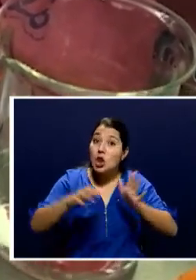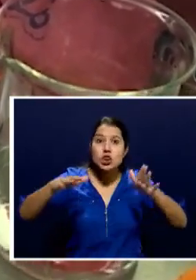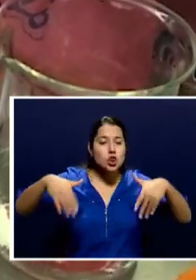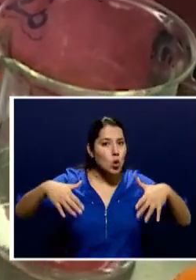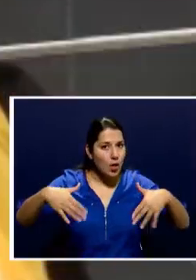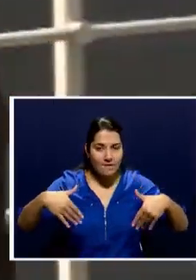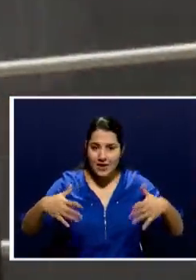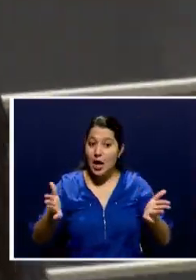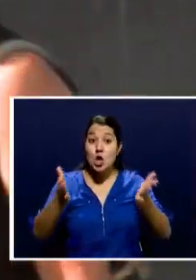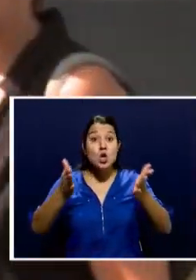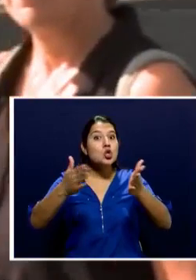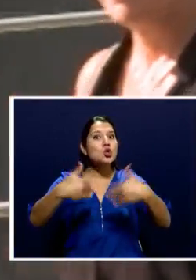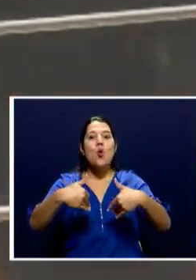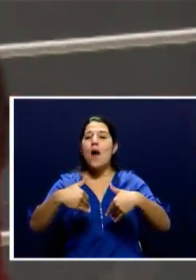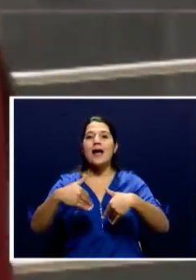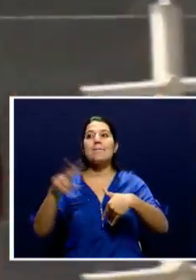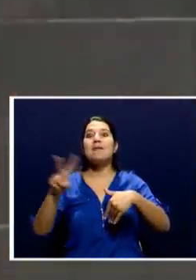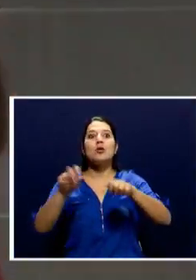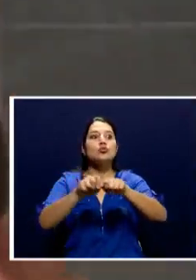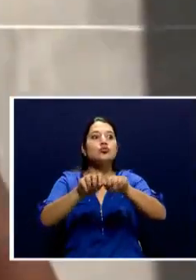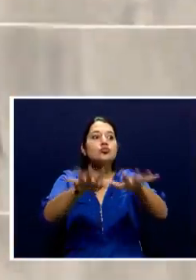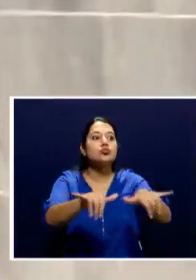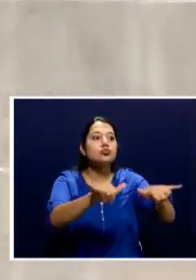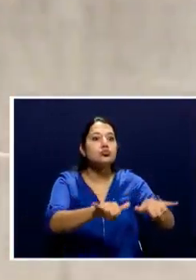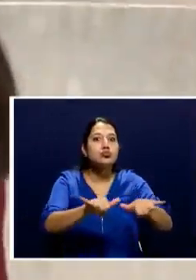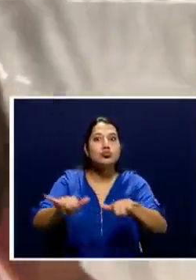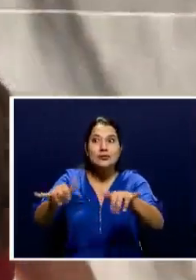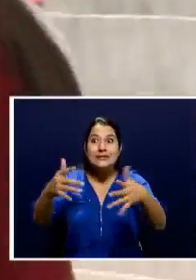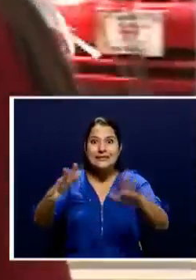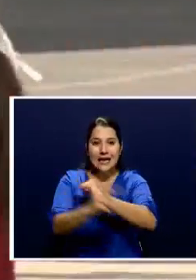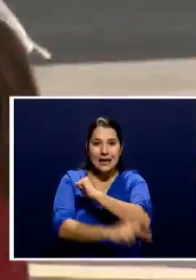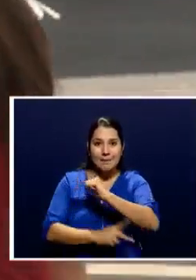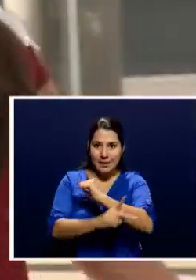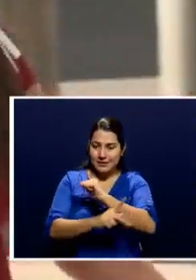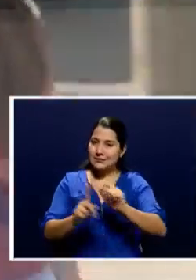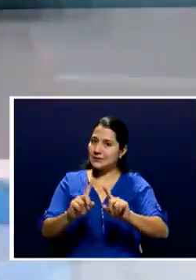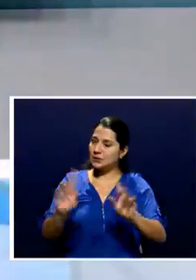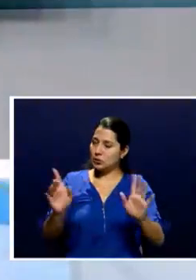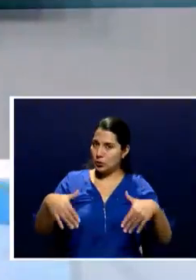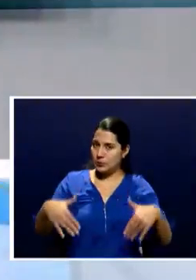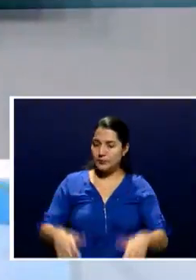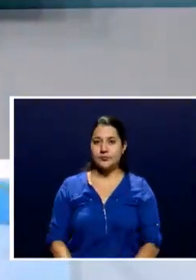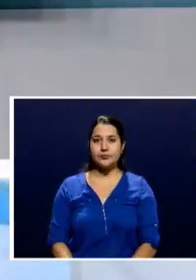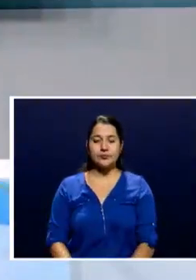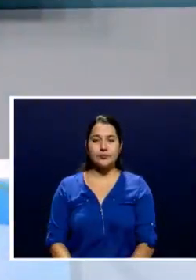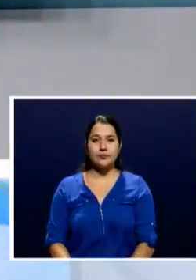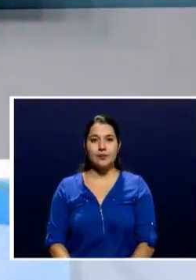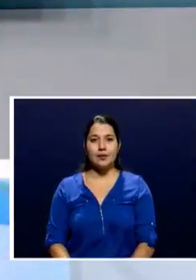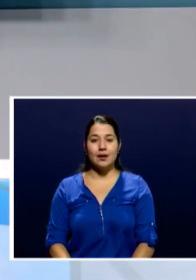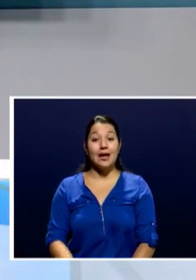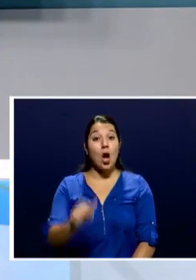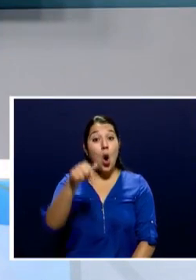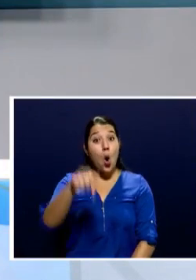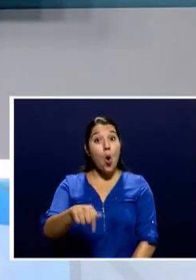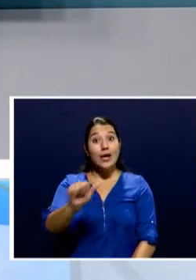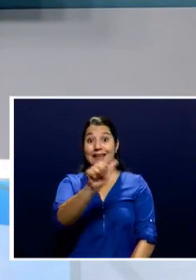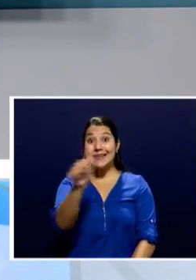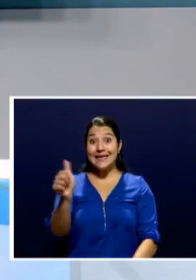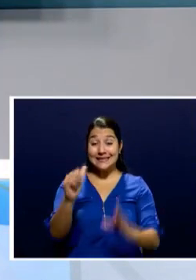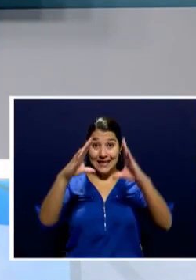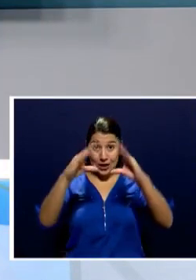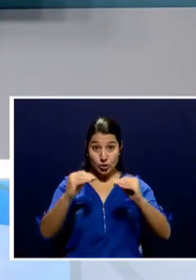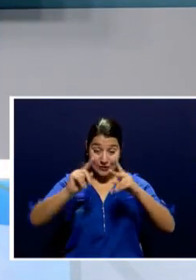comunitaria en el país, sin embargo, podrían existir asintomáticos que estén esparciendo el virus. A las 10 de la noche se comienza